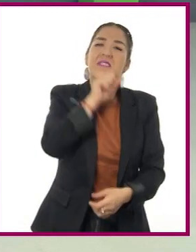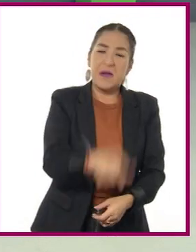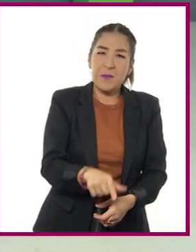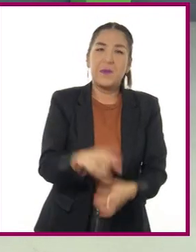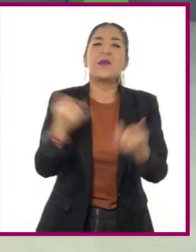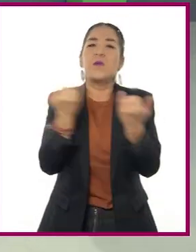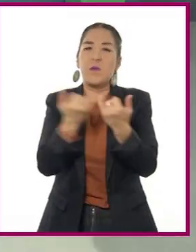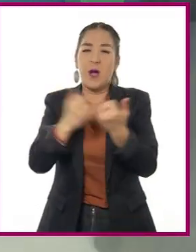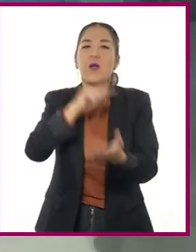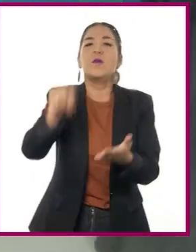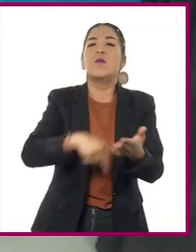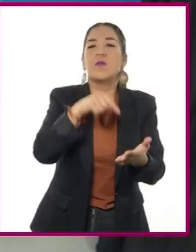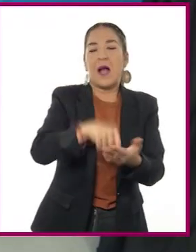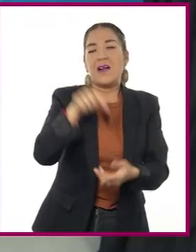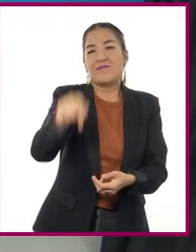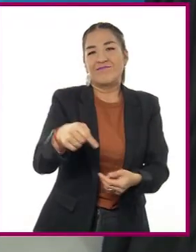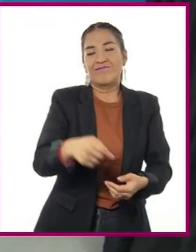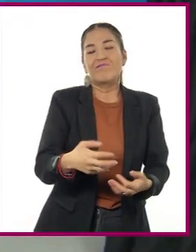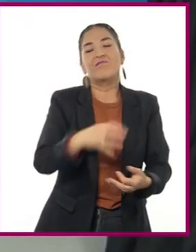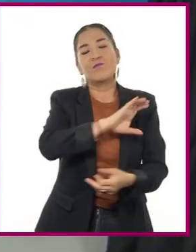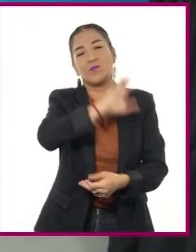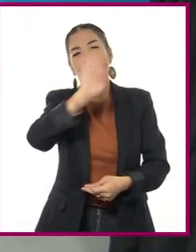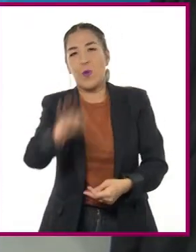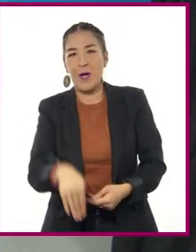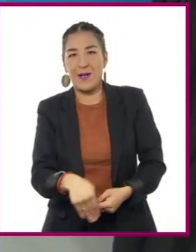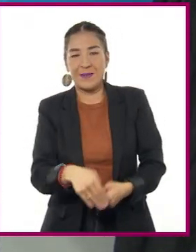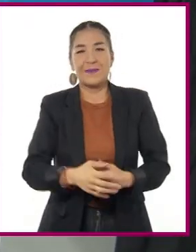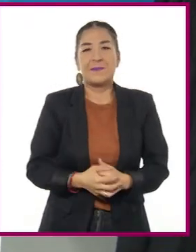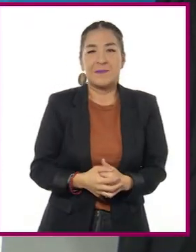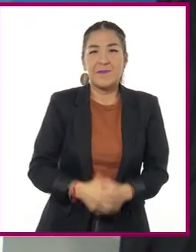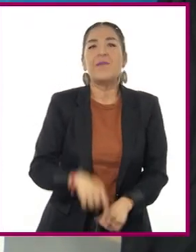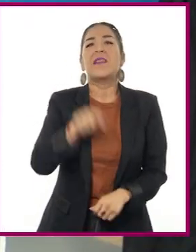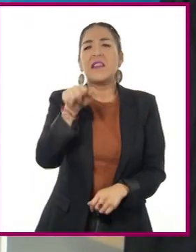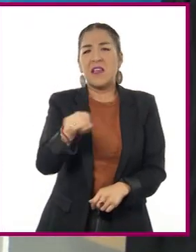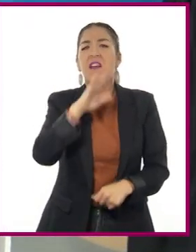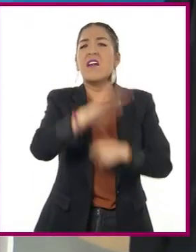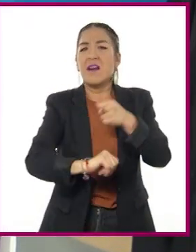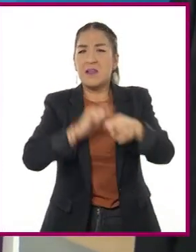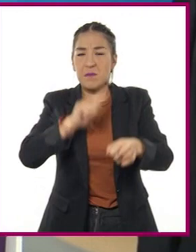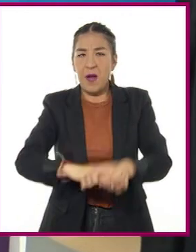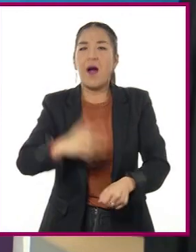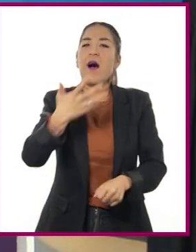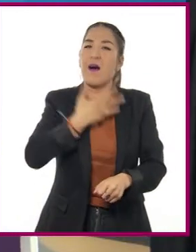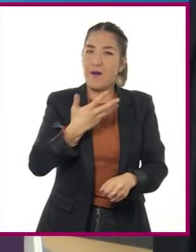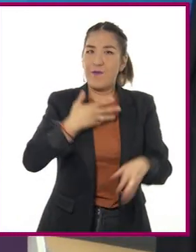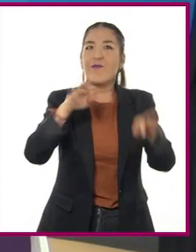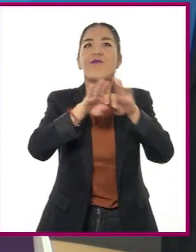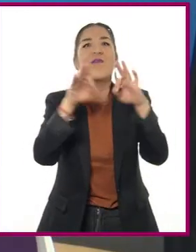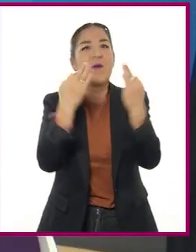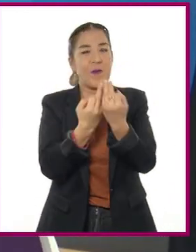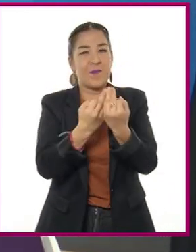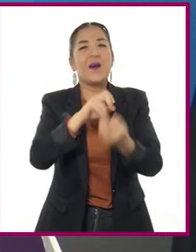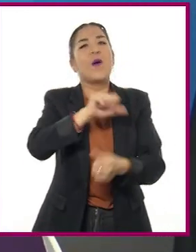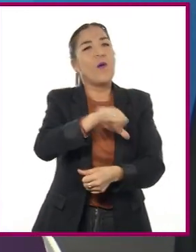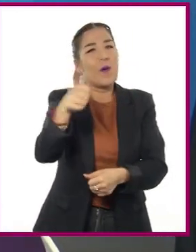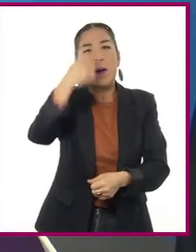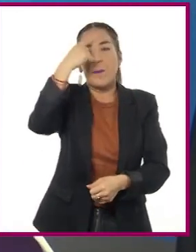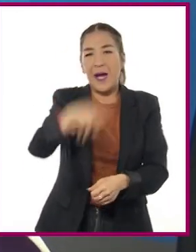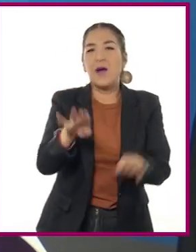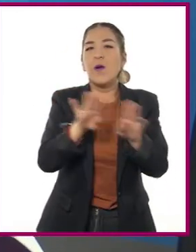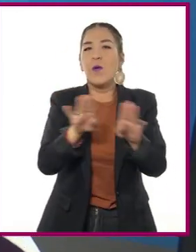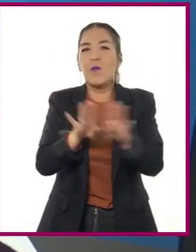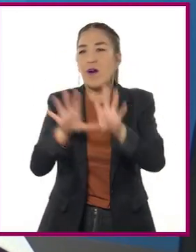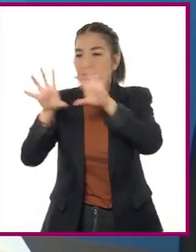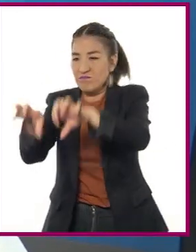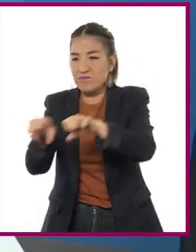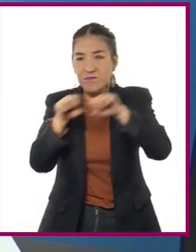al paraíso terrenal. Decían que este animal tenía otra manera de cazar hombres. Cuando hacía ya